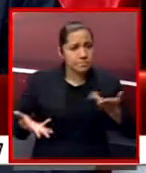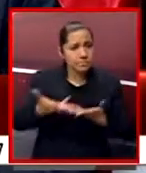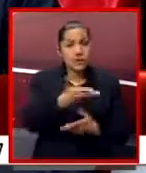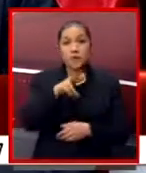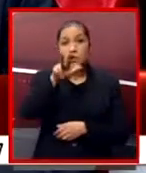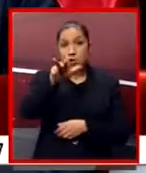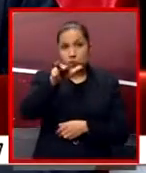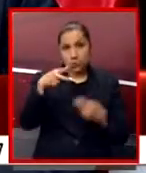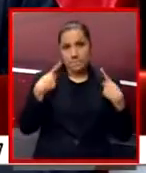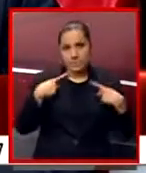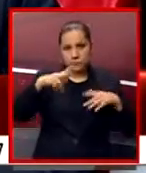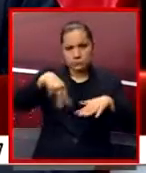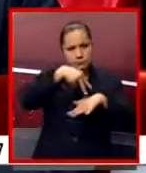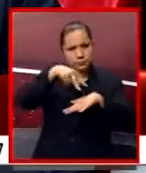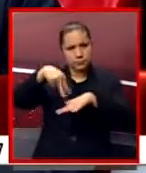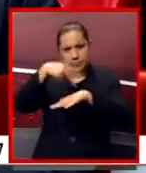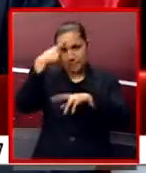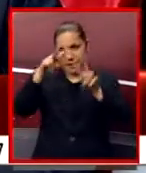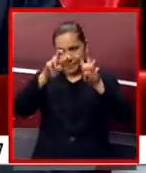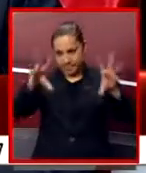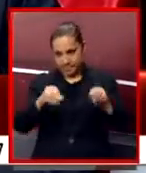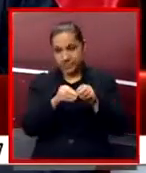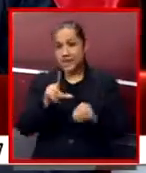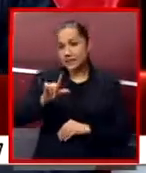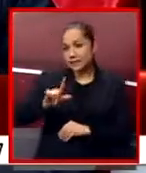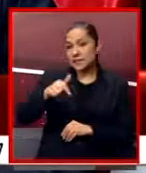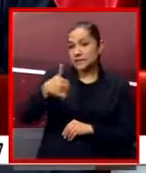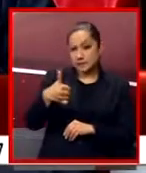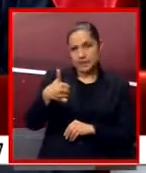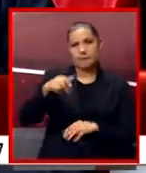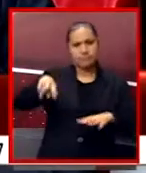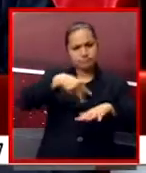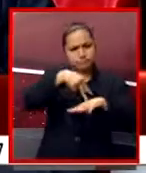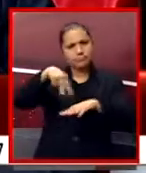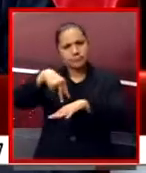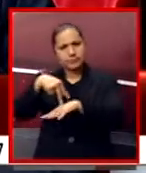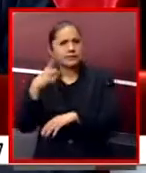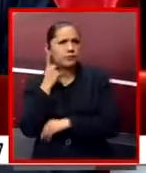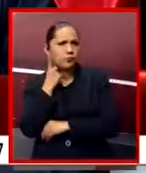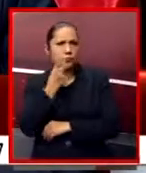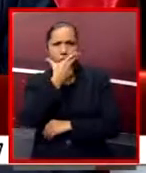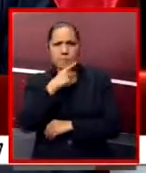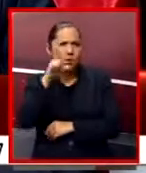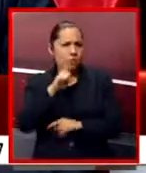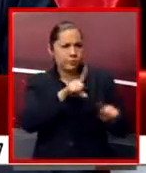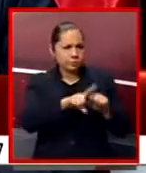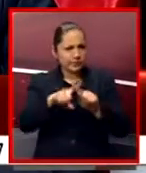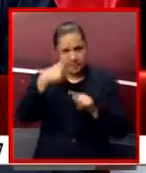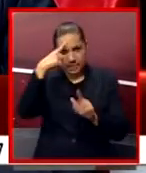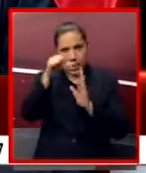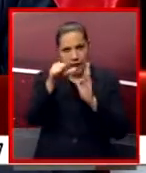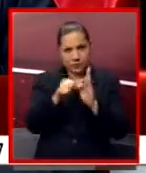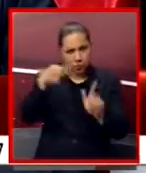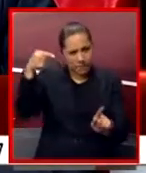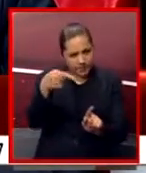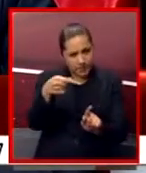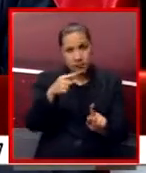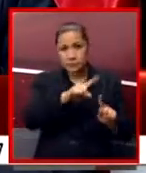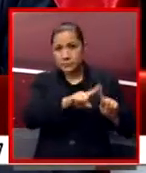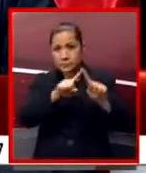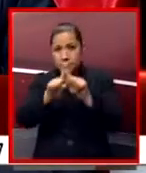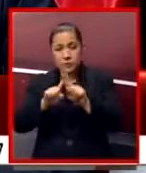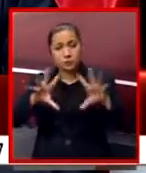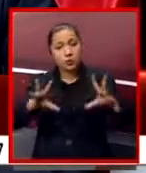lo general, 76 oradores en lo particular, para hacer un total de 94 diputados usando